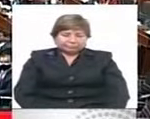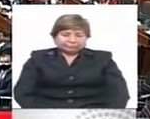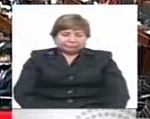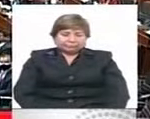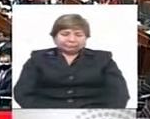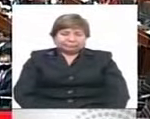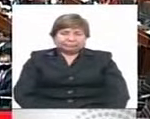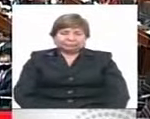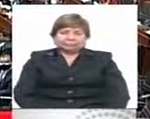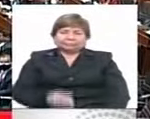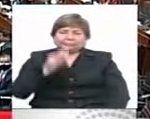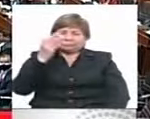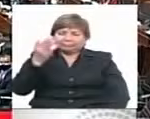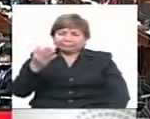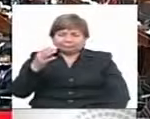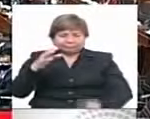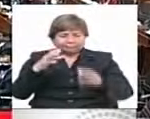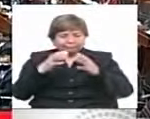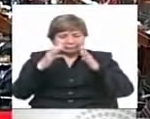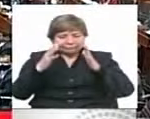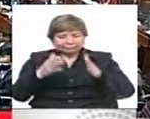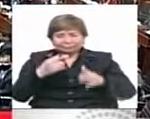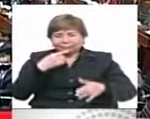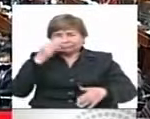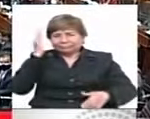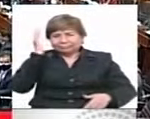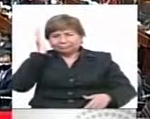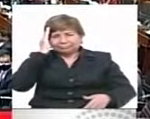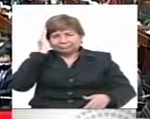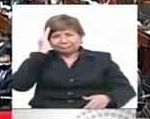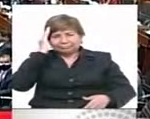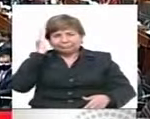Señor congresista, debe usted saber